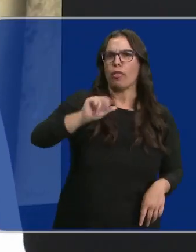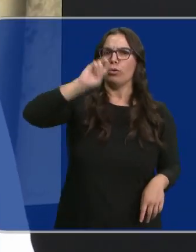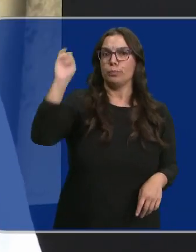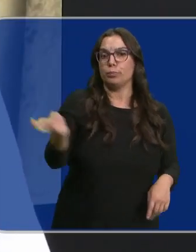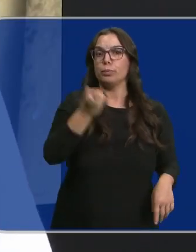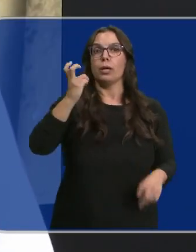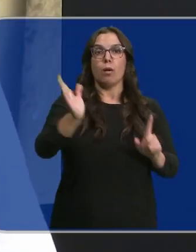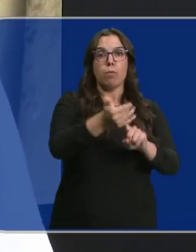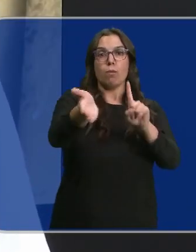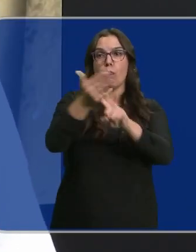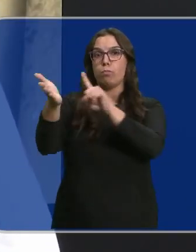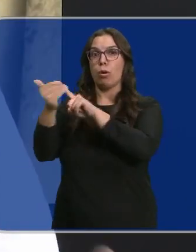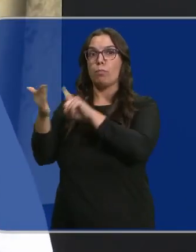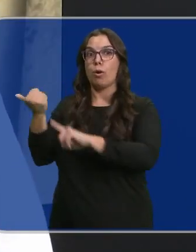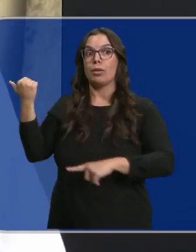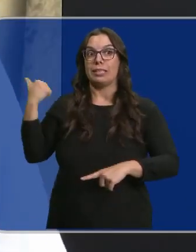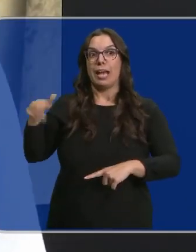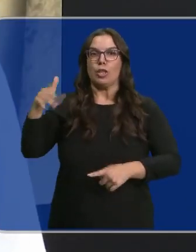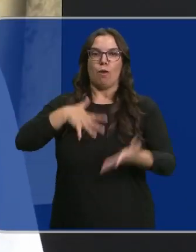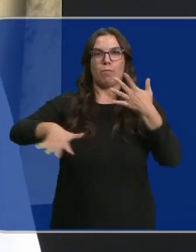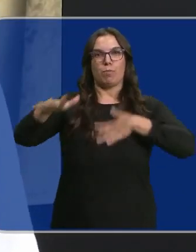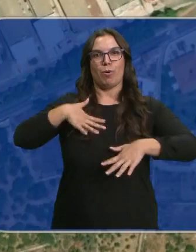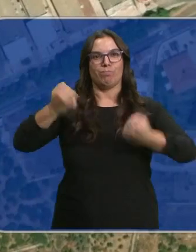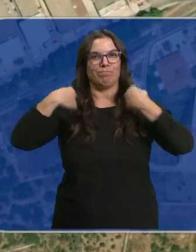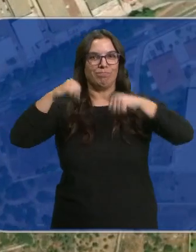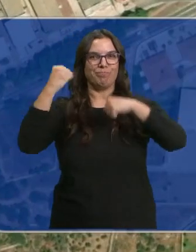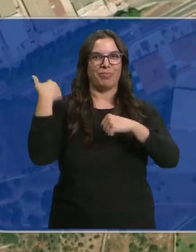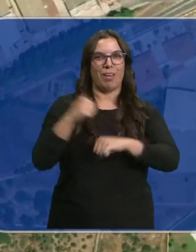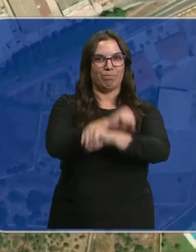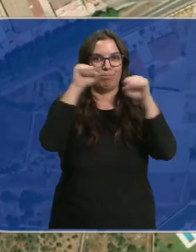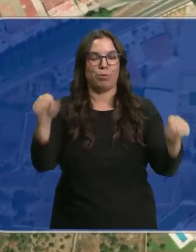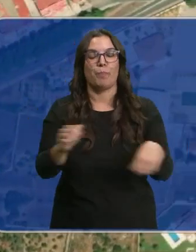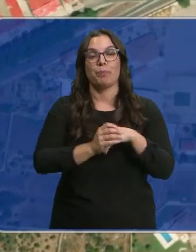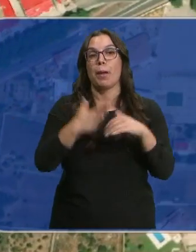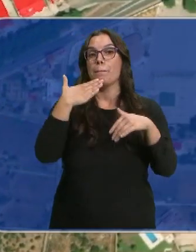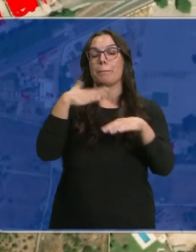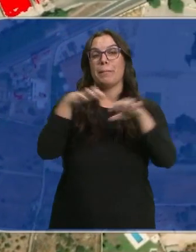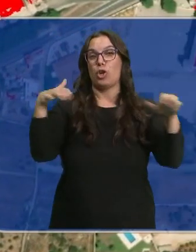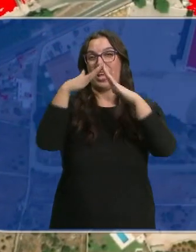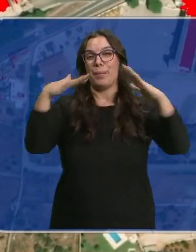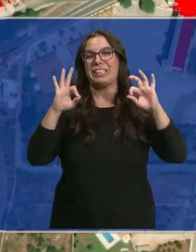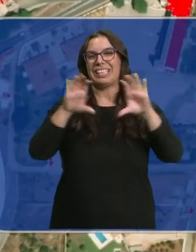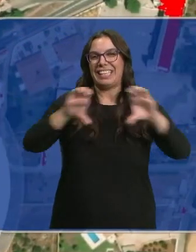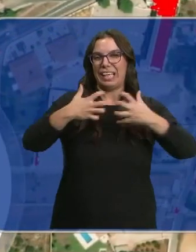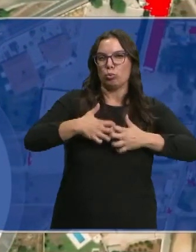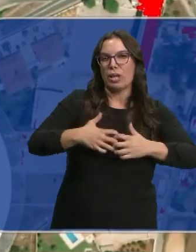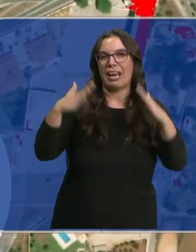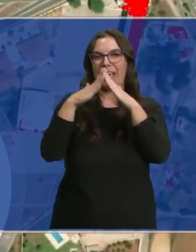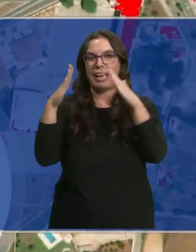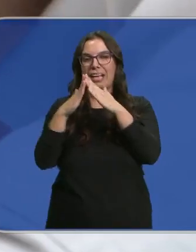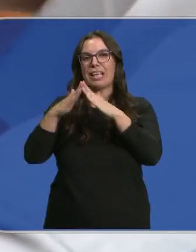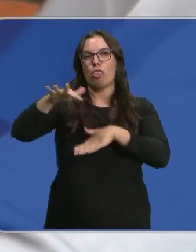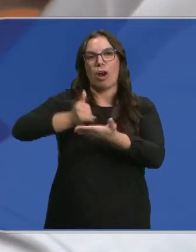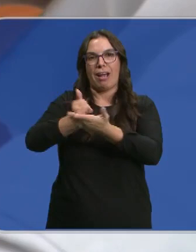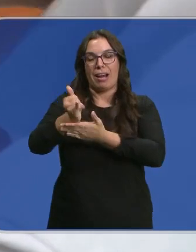esos aciertos de censo de amianto pasan a ser muestras de entrenamiento. La mayoría de los tejados con amianto está en naves industriales, viviendas y